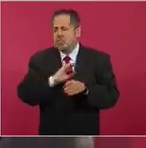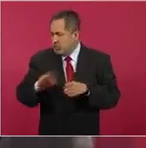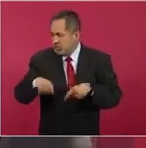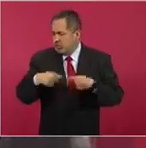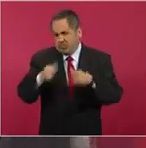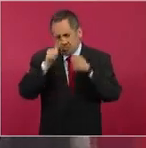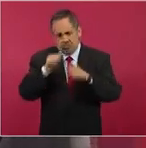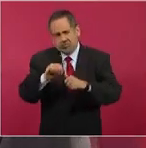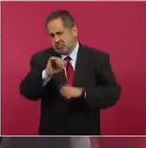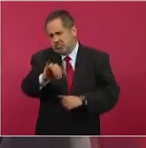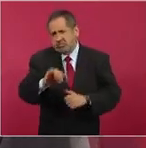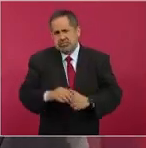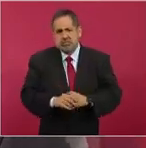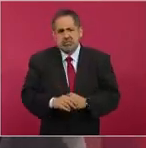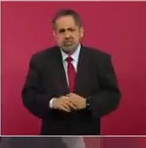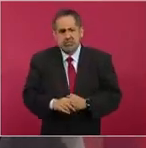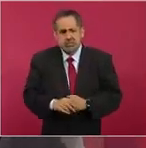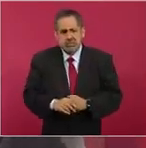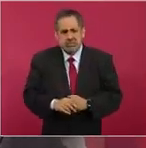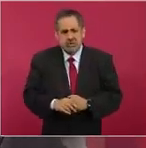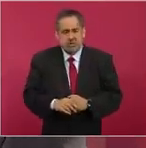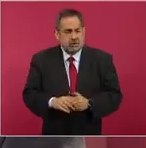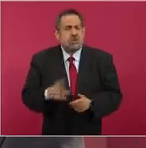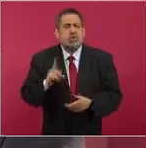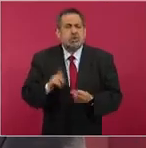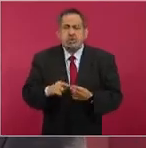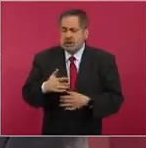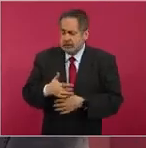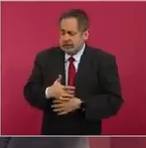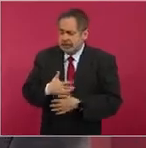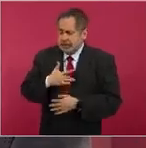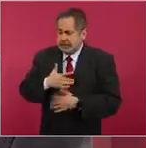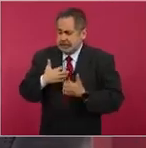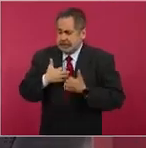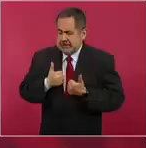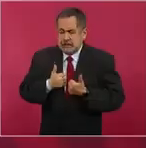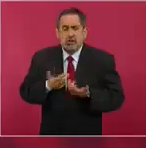O sea, ¿dónde está nuestro humanismo, pues?